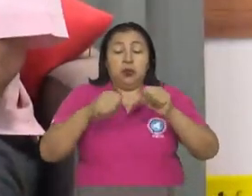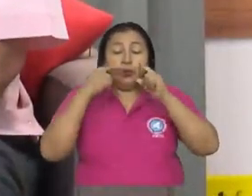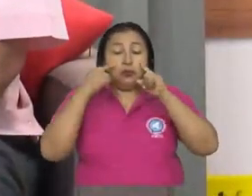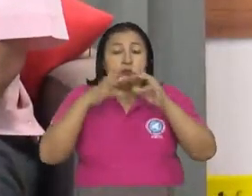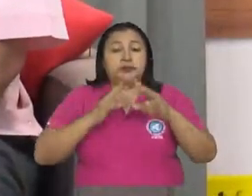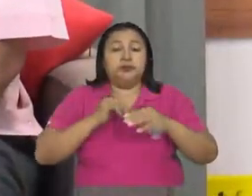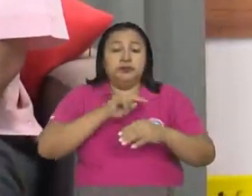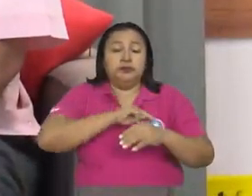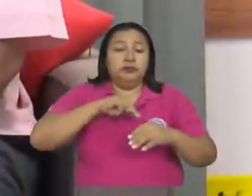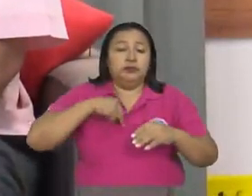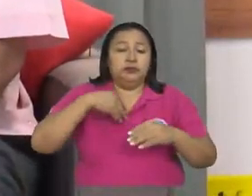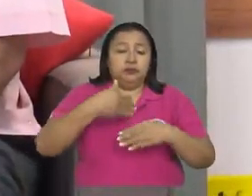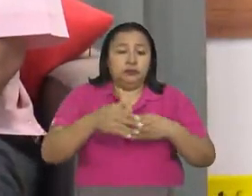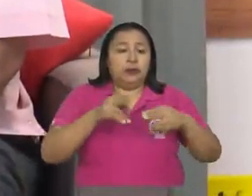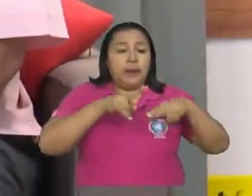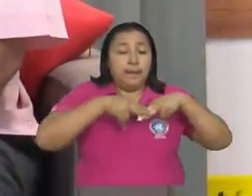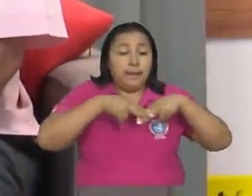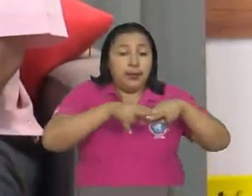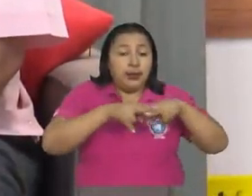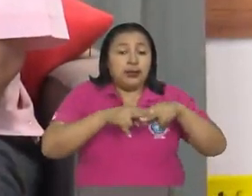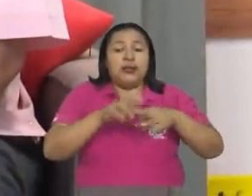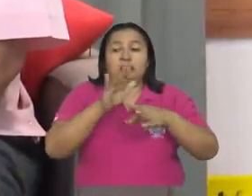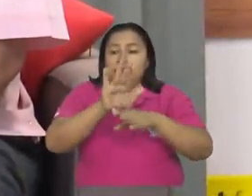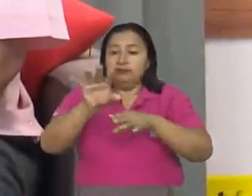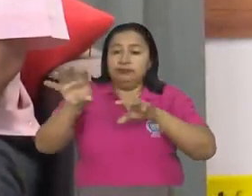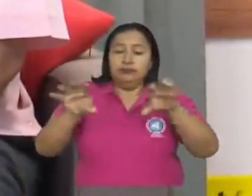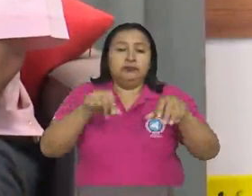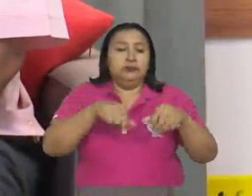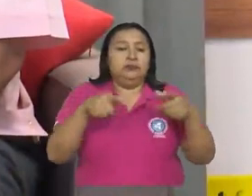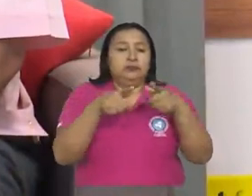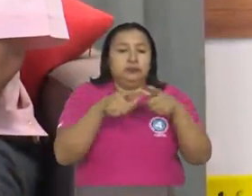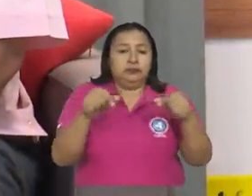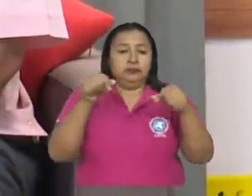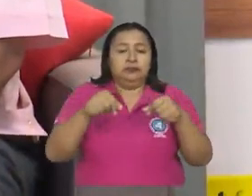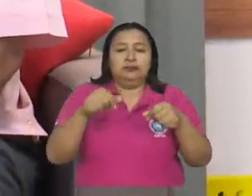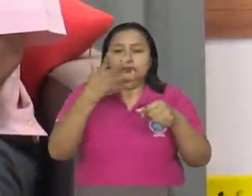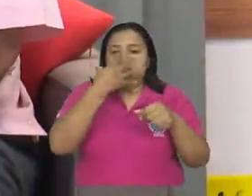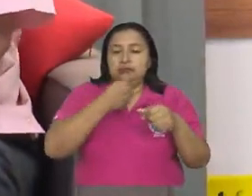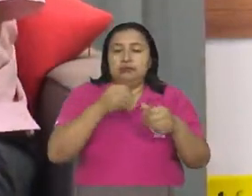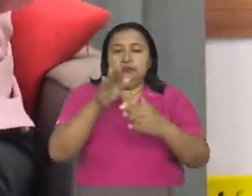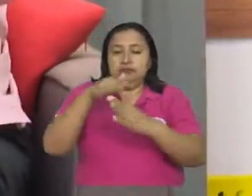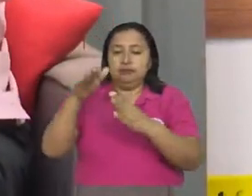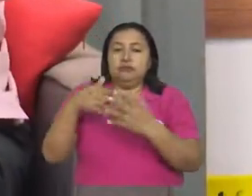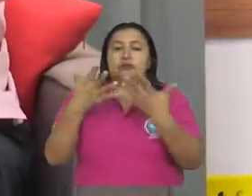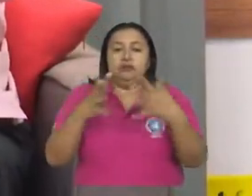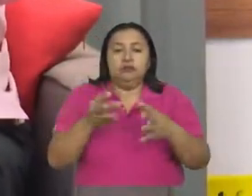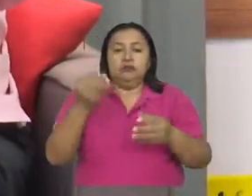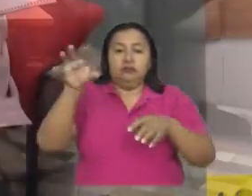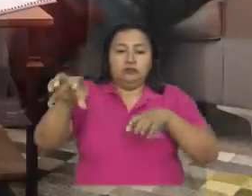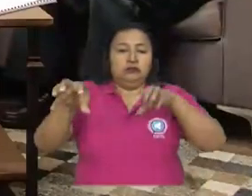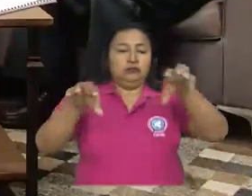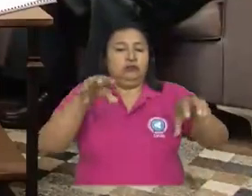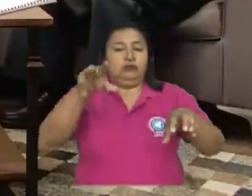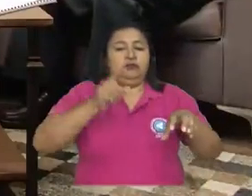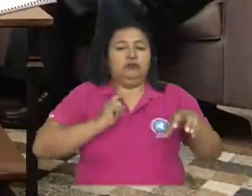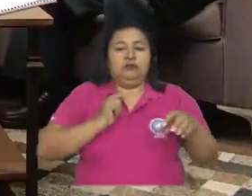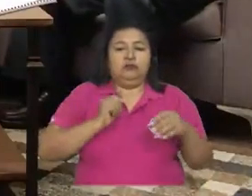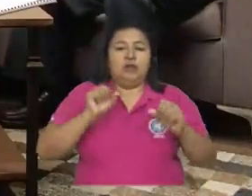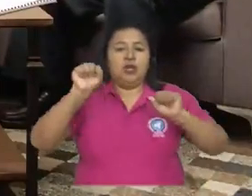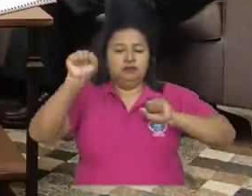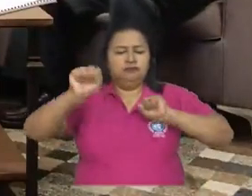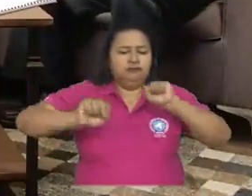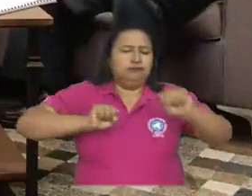de nuestros parques aquí en Managua, ahora dotados muchos de ellos de gimnasios